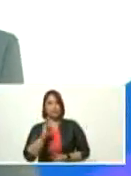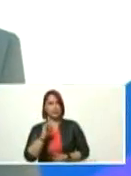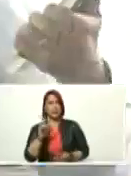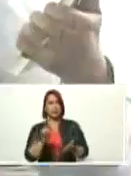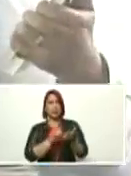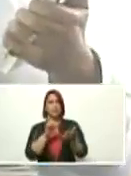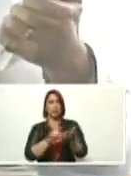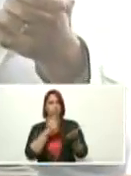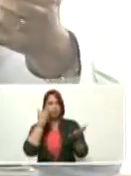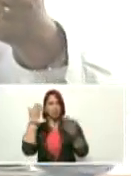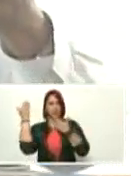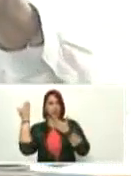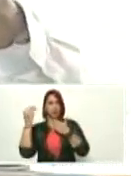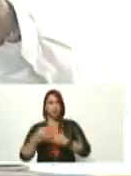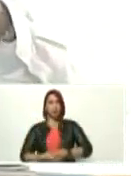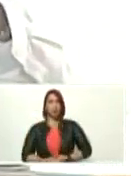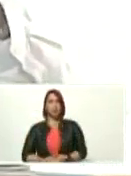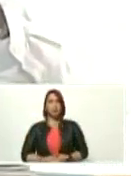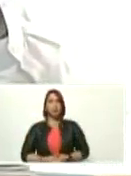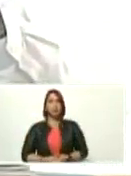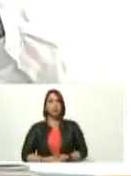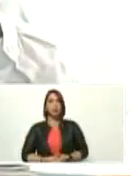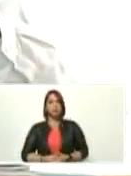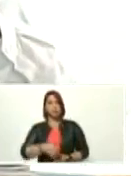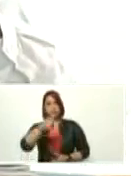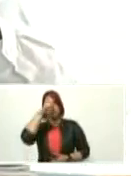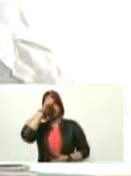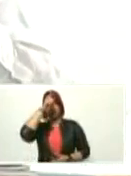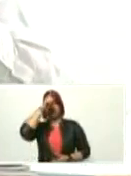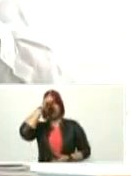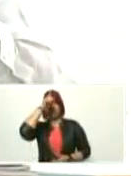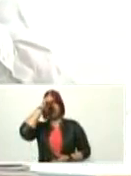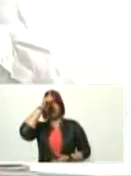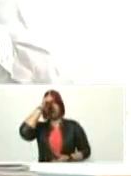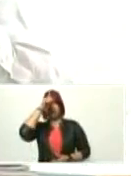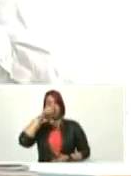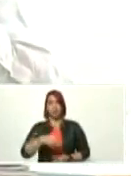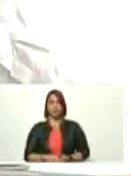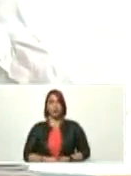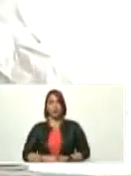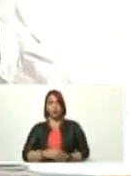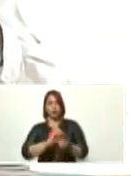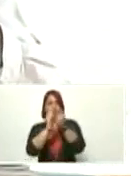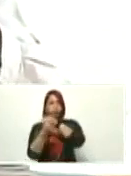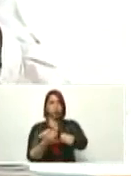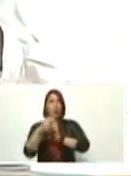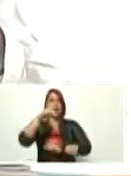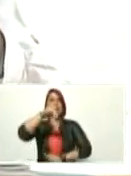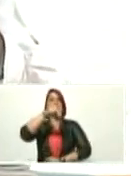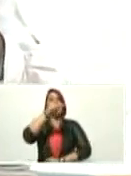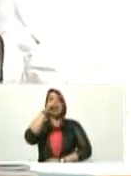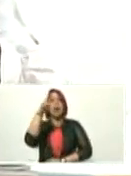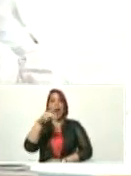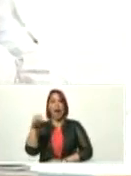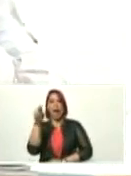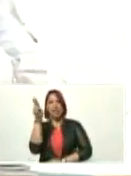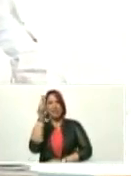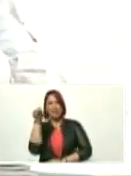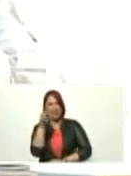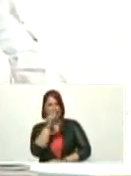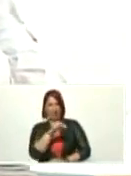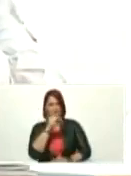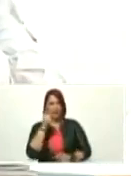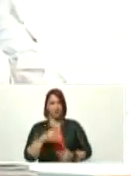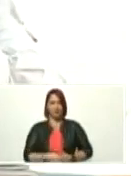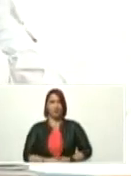libro de alemanes a nazis. Libro interesante, lo empecé